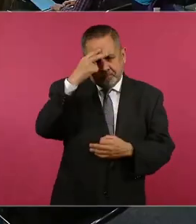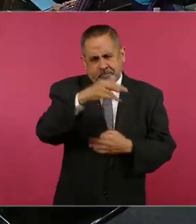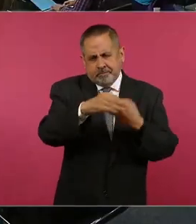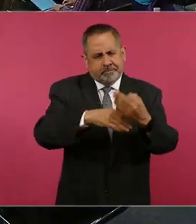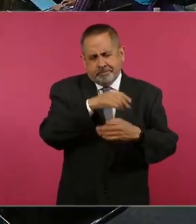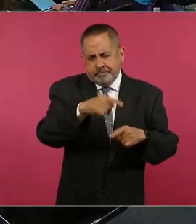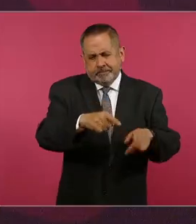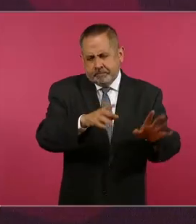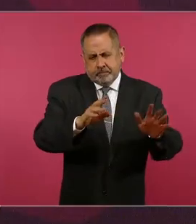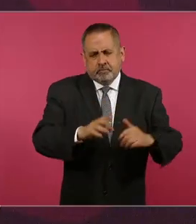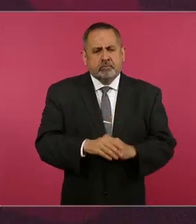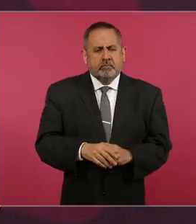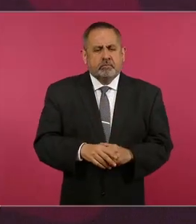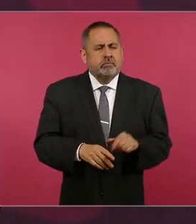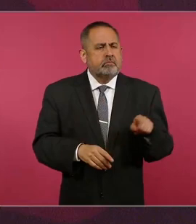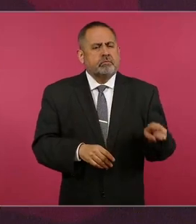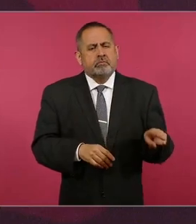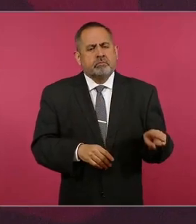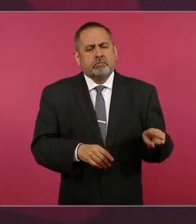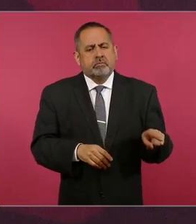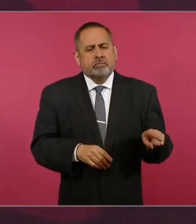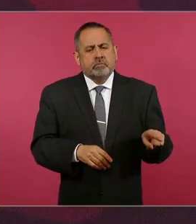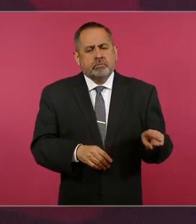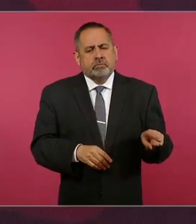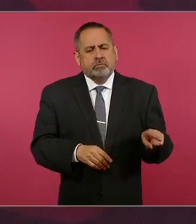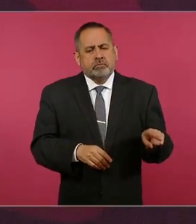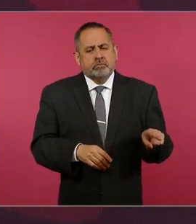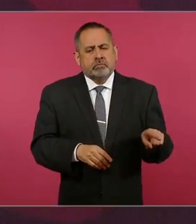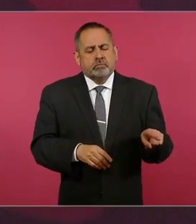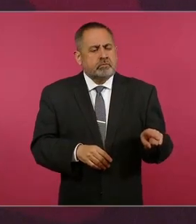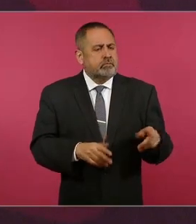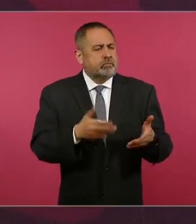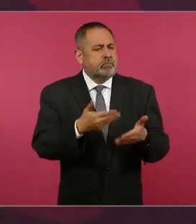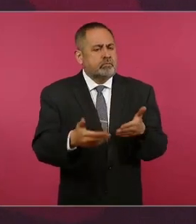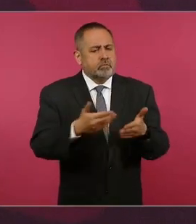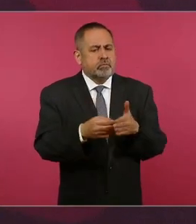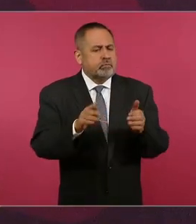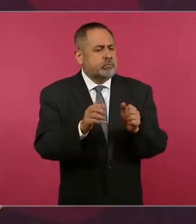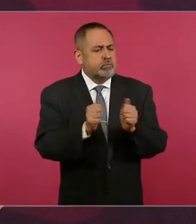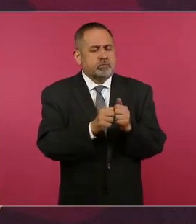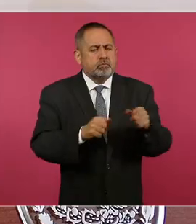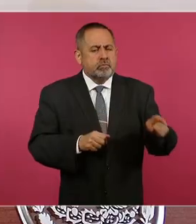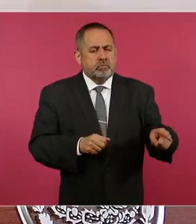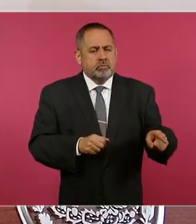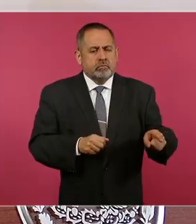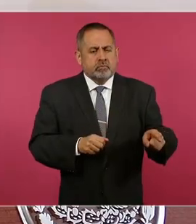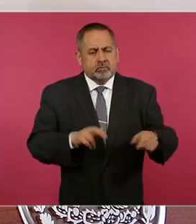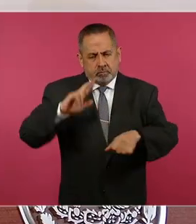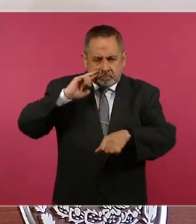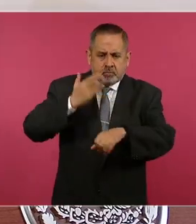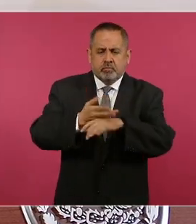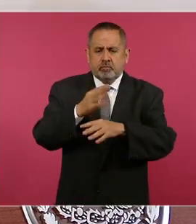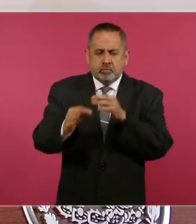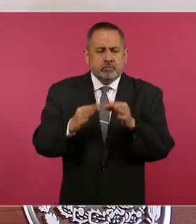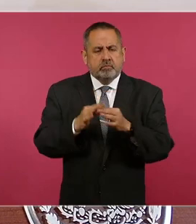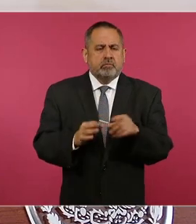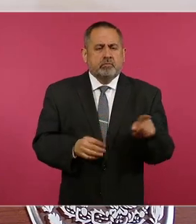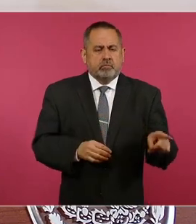hacia actuar de manera responsable